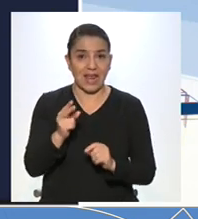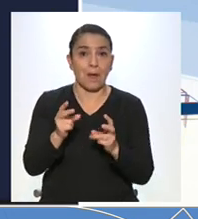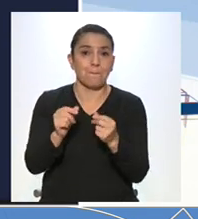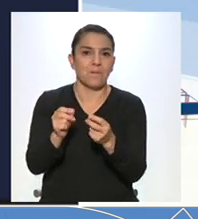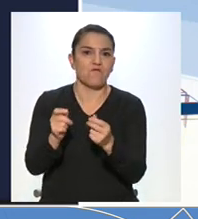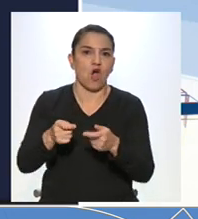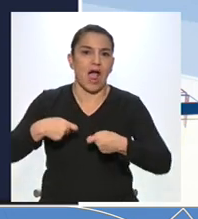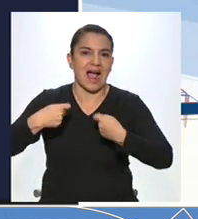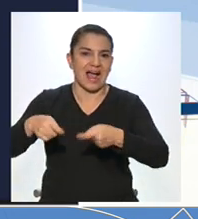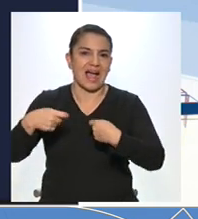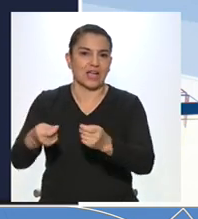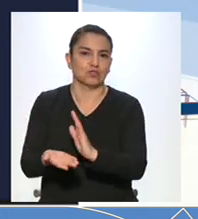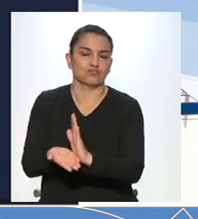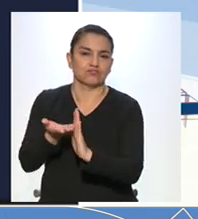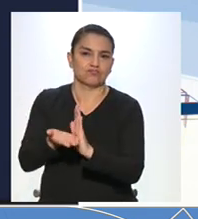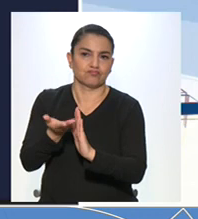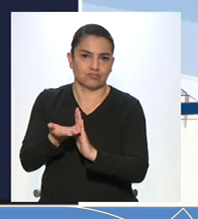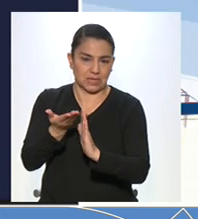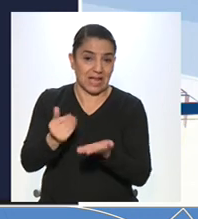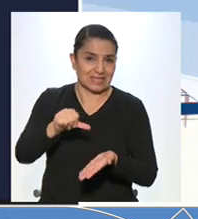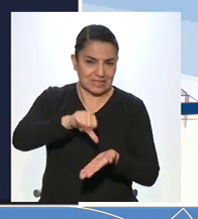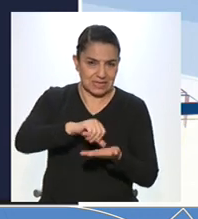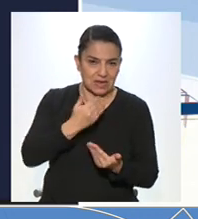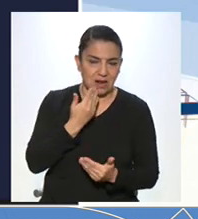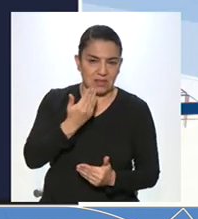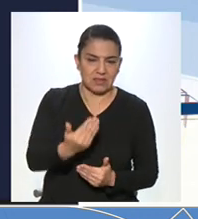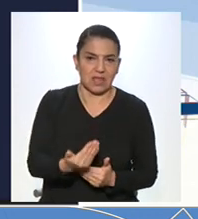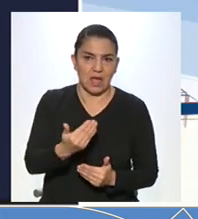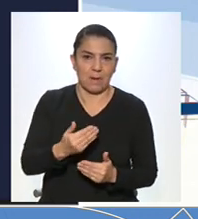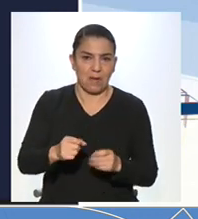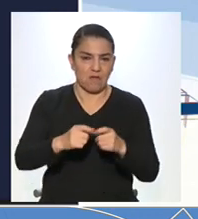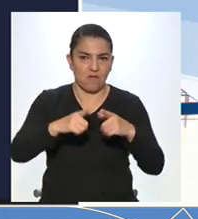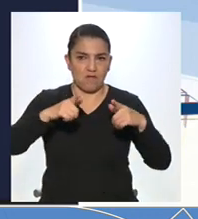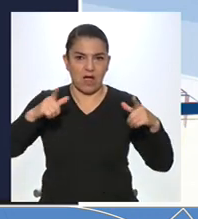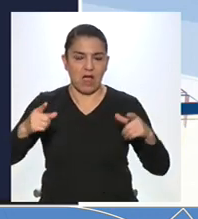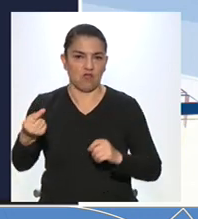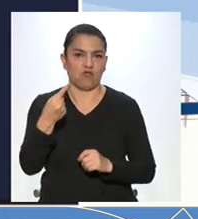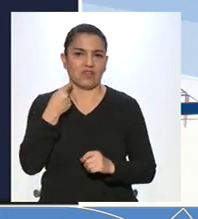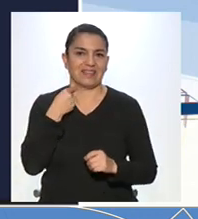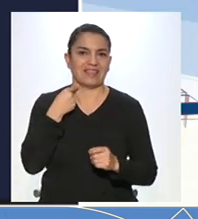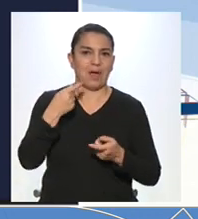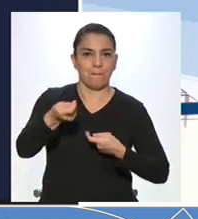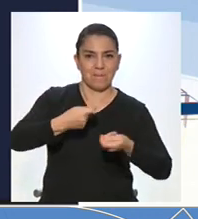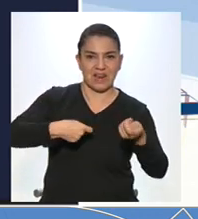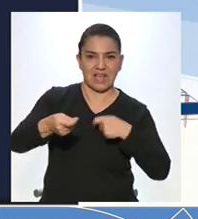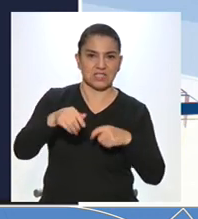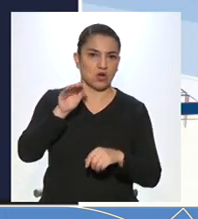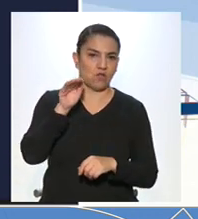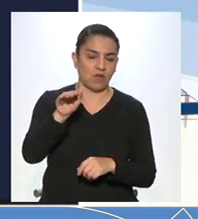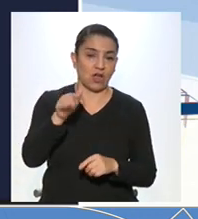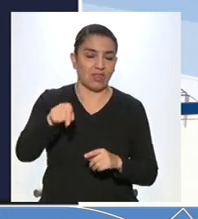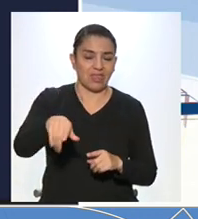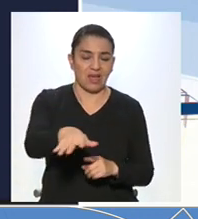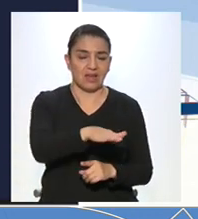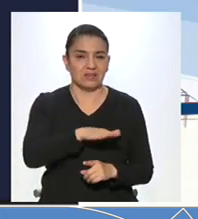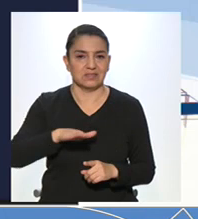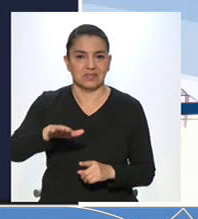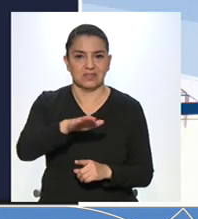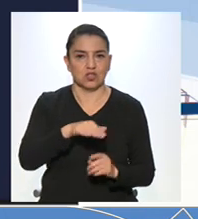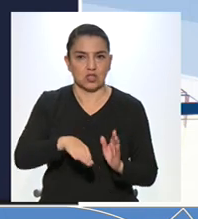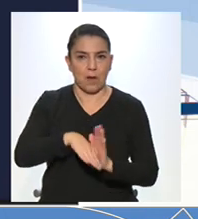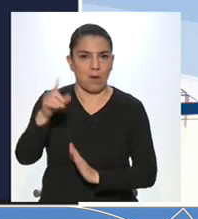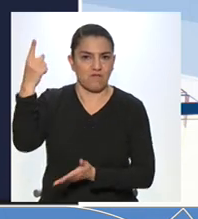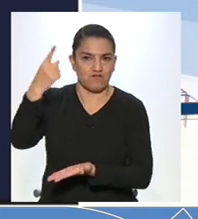que las previstas en el escenario central, sino también la amplificación de los impactos en el mercado financiero. En esa situación, las mayores